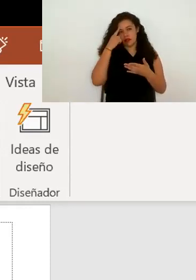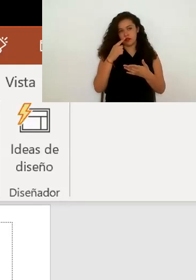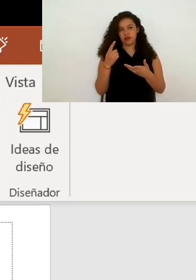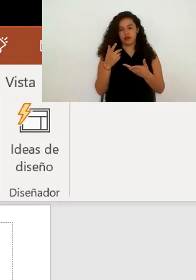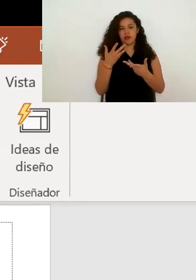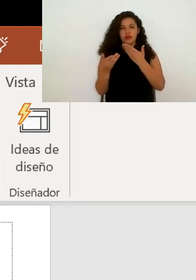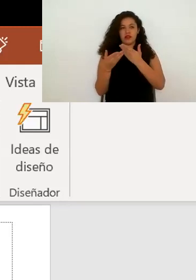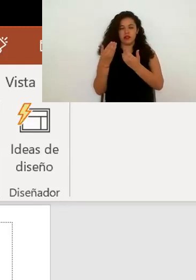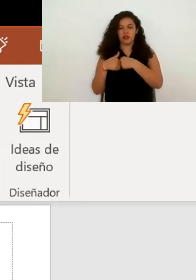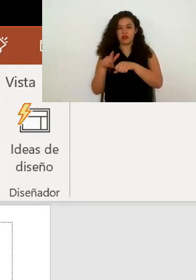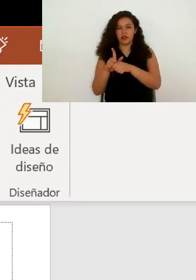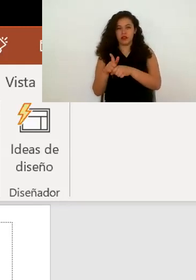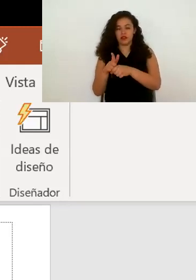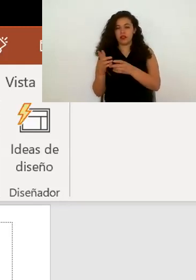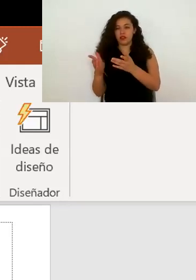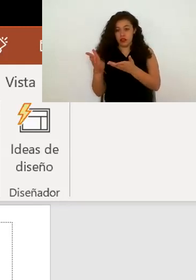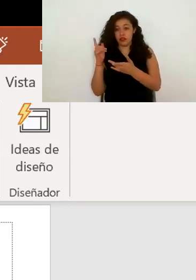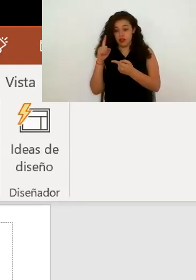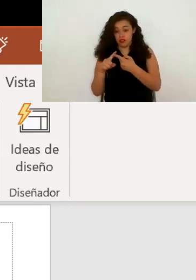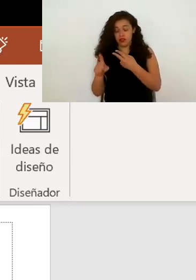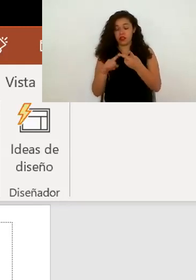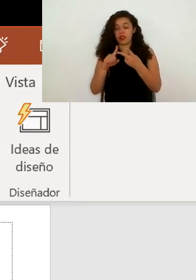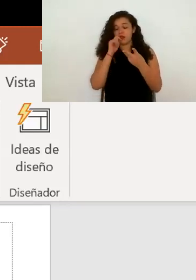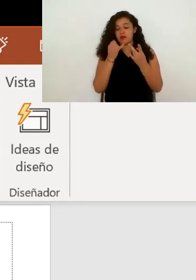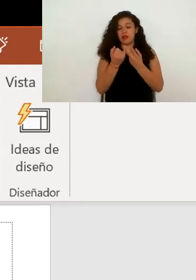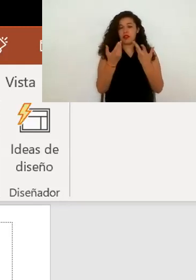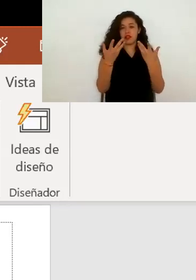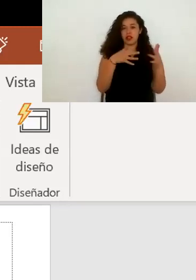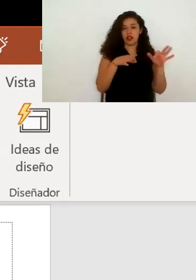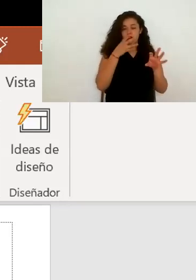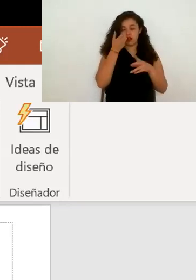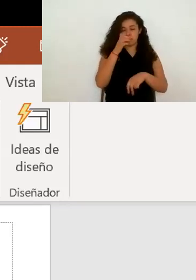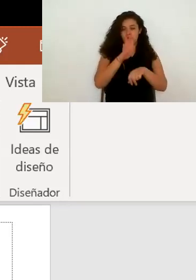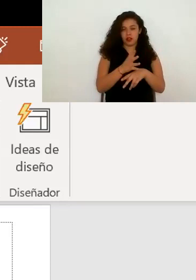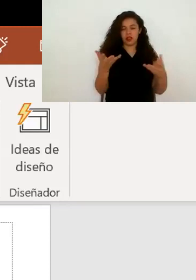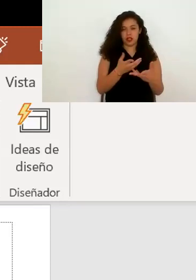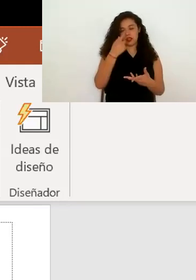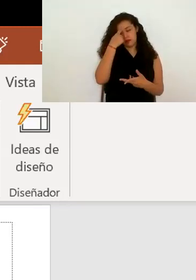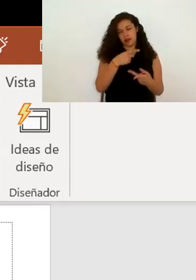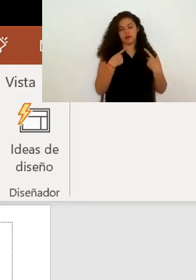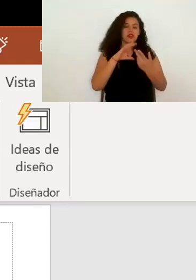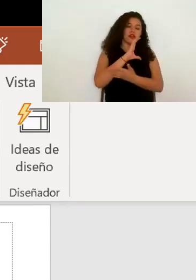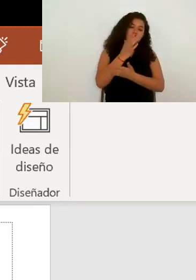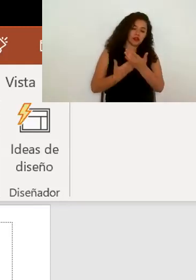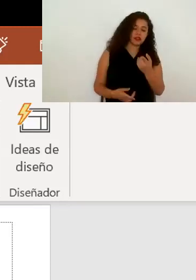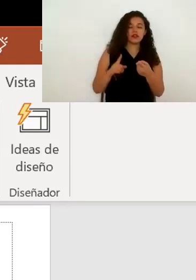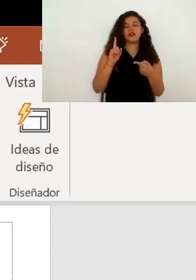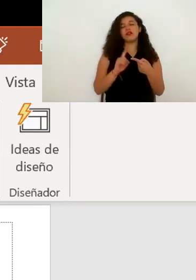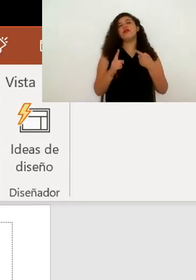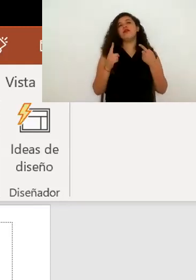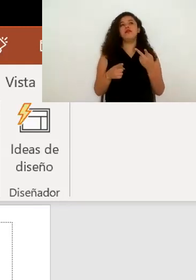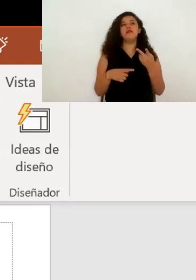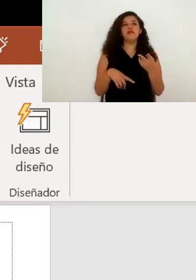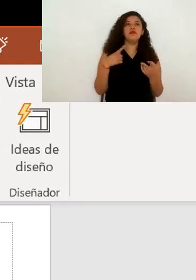que cumplir con las funciones administrativas, como es la contratación del personal, el mantenimiento de